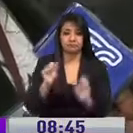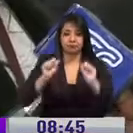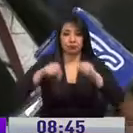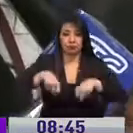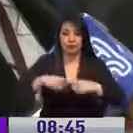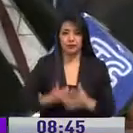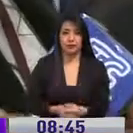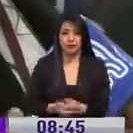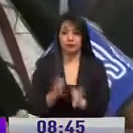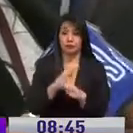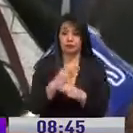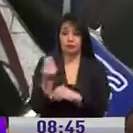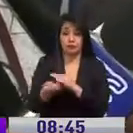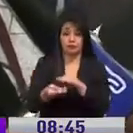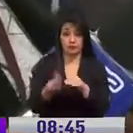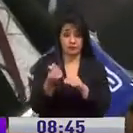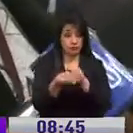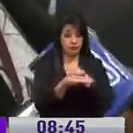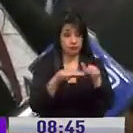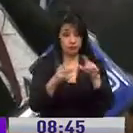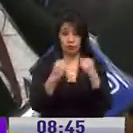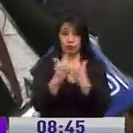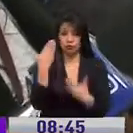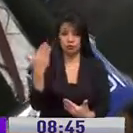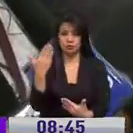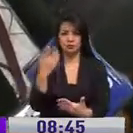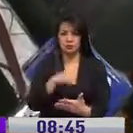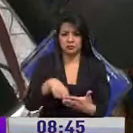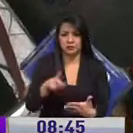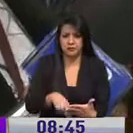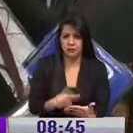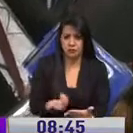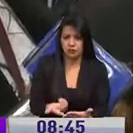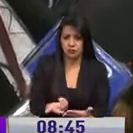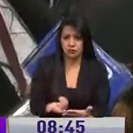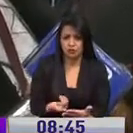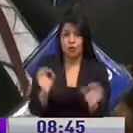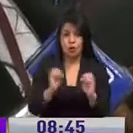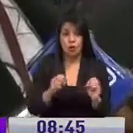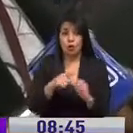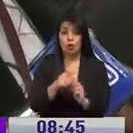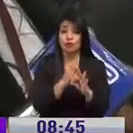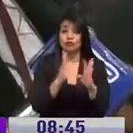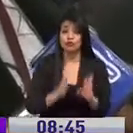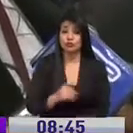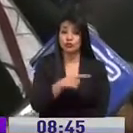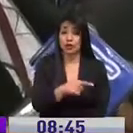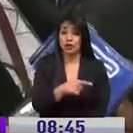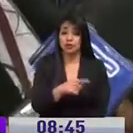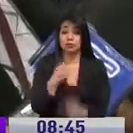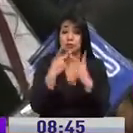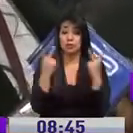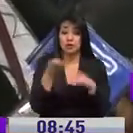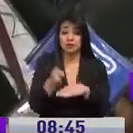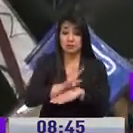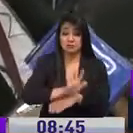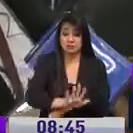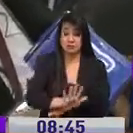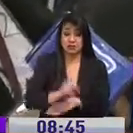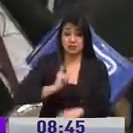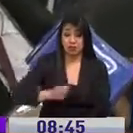ejercer funciones de recaudador de ningún partido y menos todavía de los salarios de un funcionario de la Asamblea. La